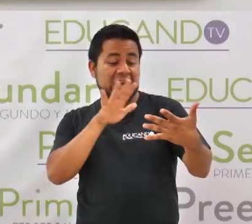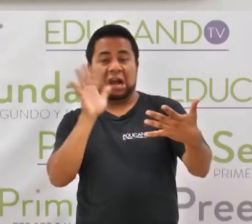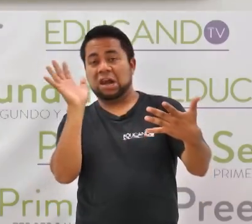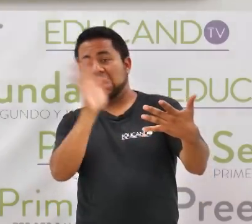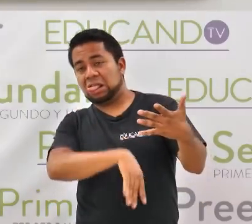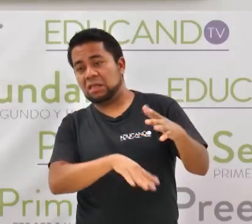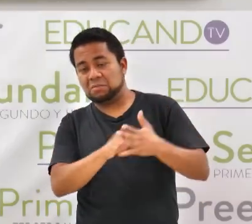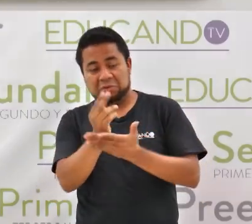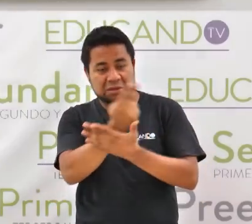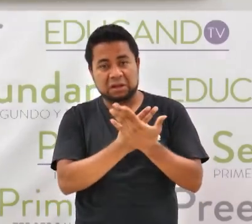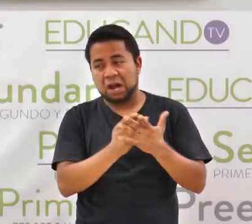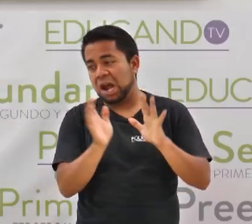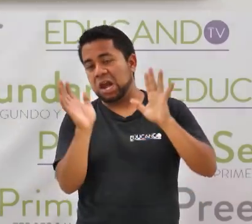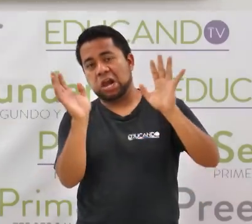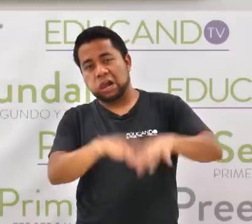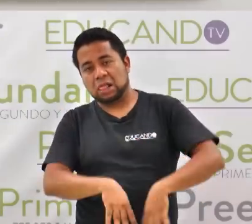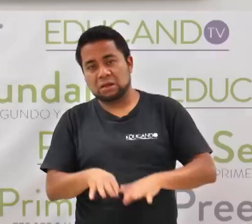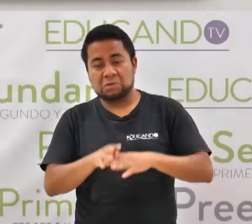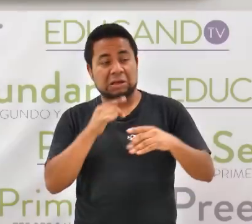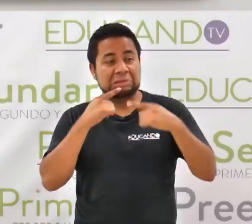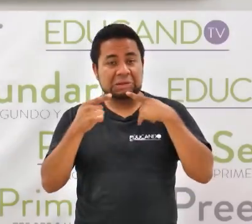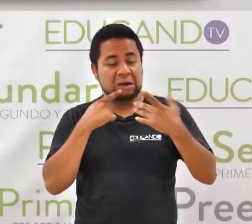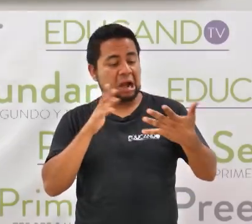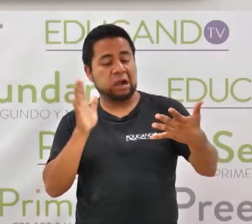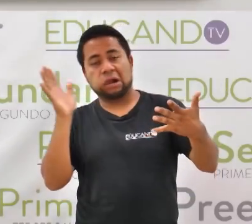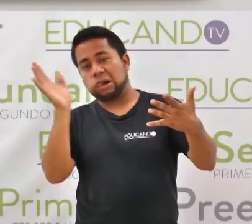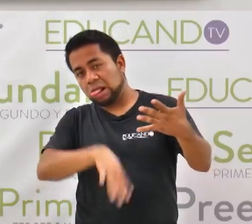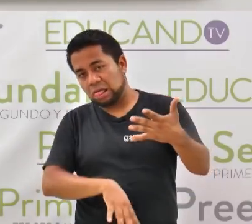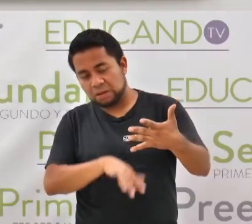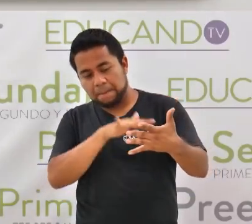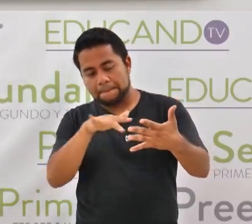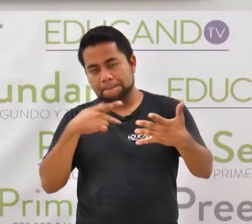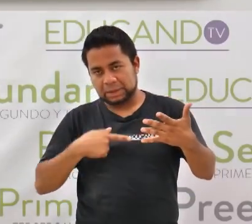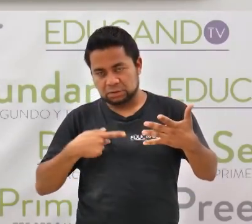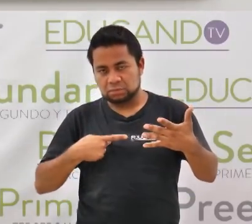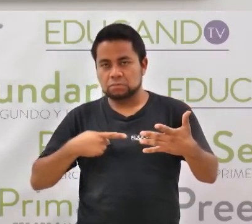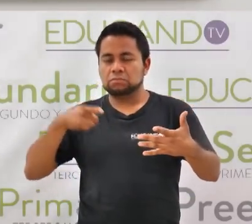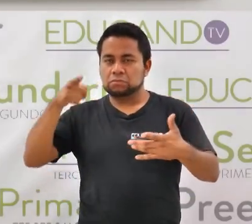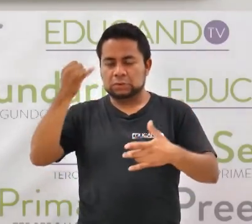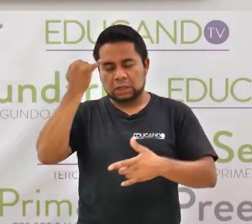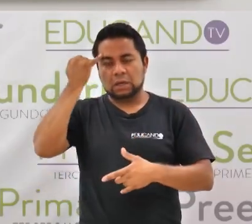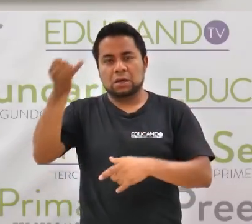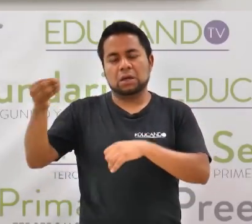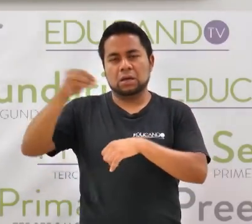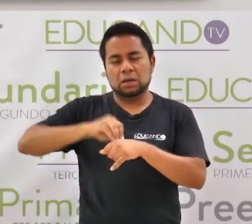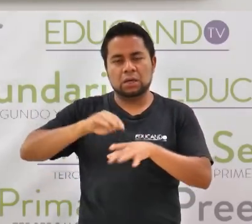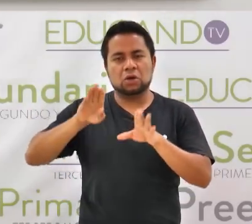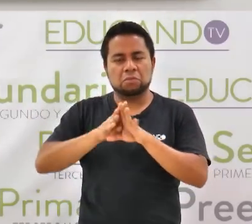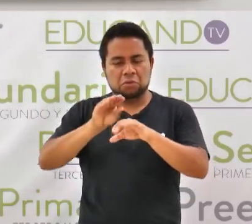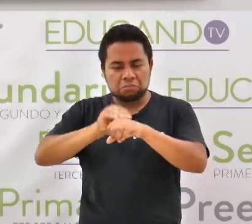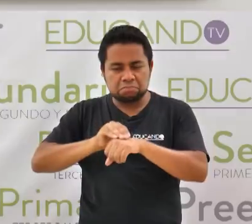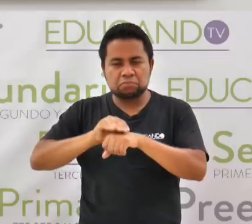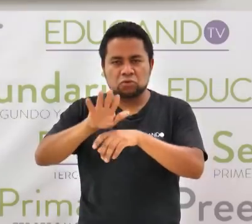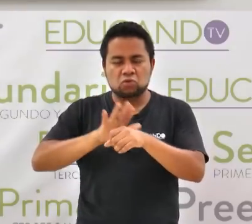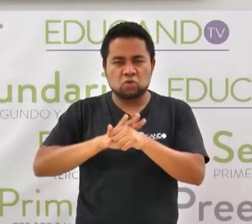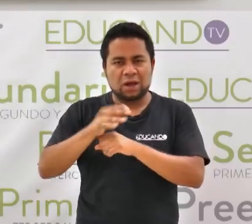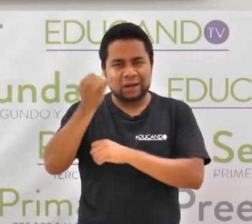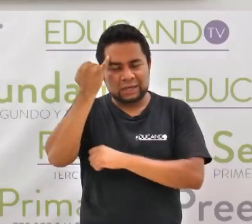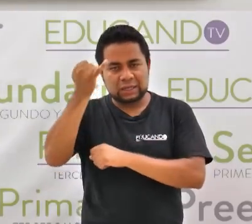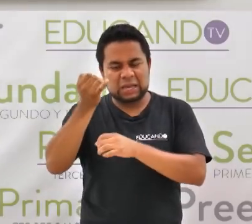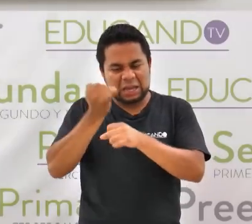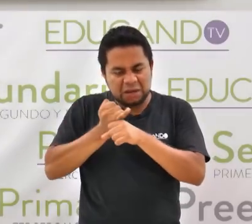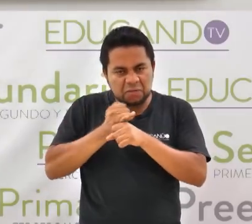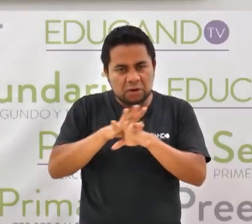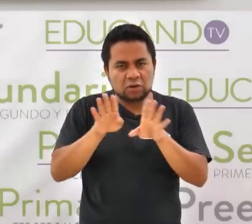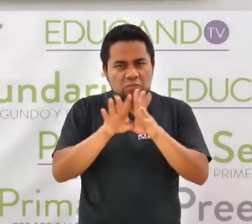El dibujo también sería muy aburrido. El diálogo sería muy aburrido. Entonces, lo que tienen que ustedes hacer es transmitir la idea